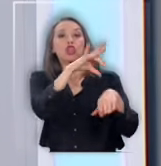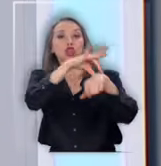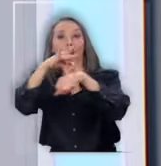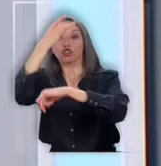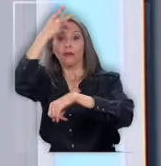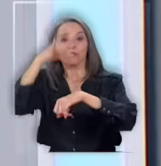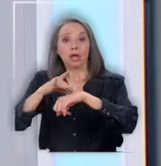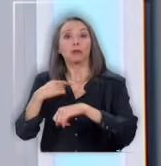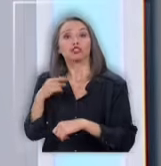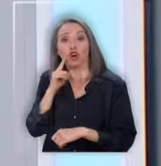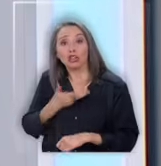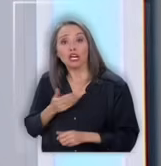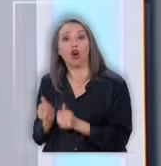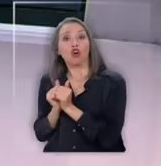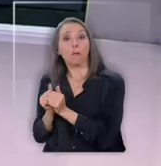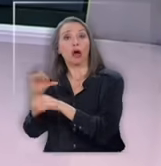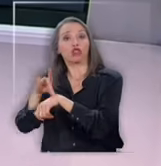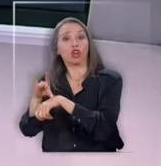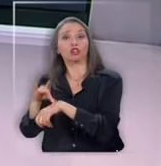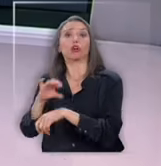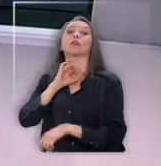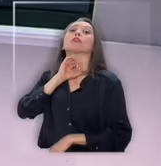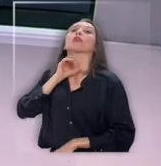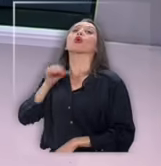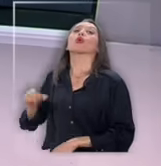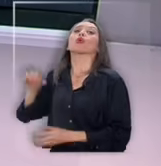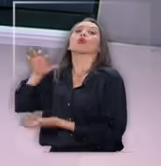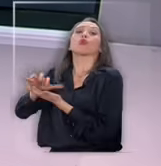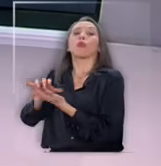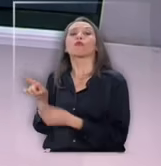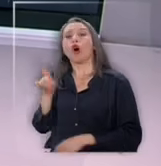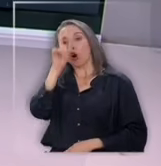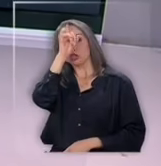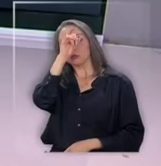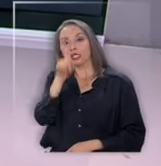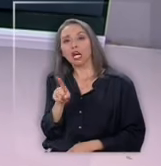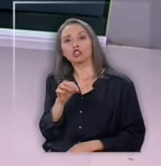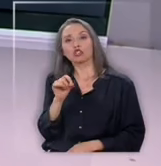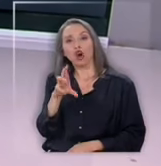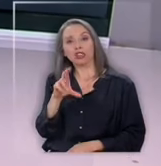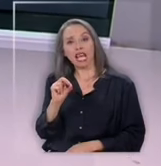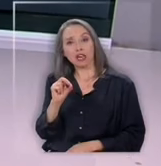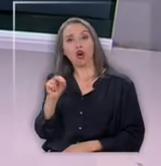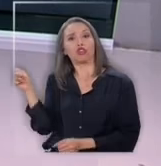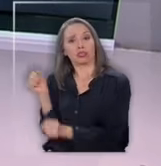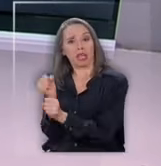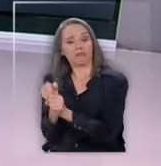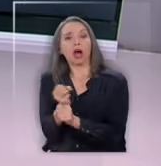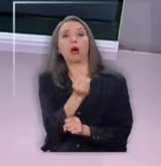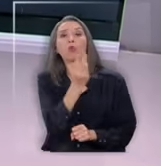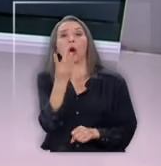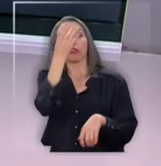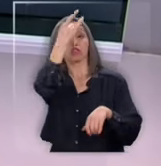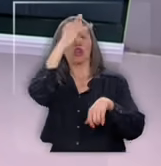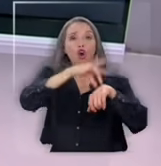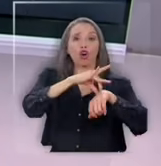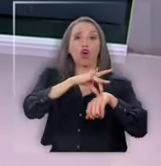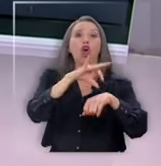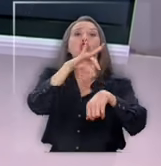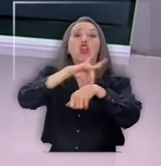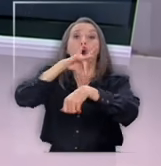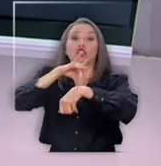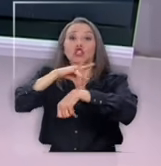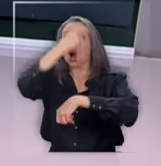están situados que están con el soltero me callé en el sótero donde estoy trabaja cuánto personal médico está fuera de combate entre comillas por el